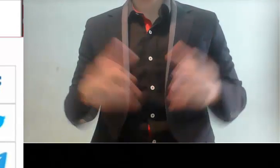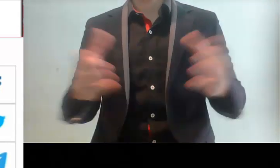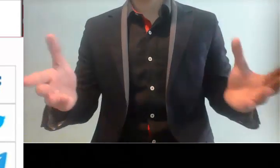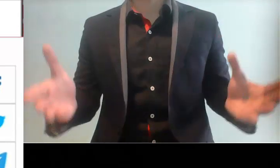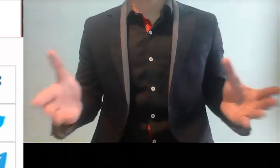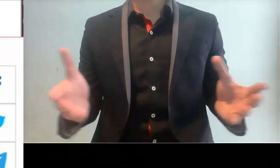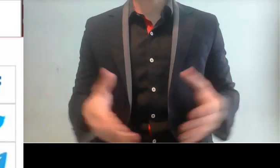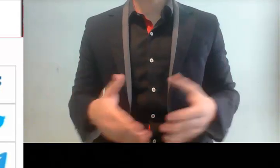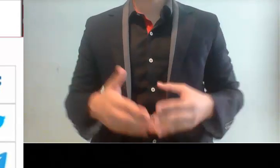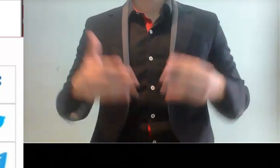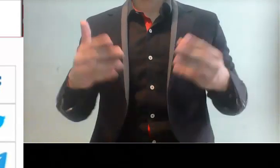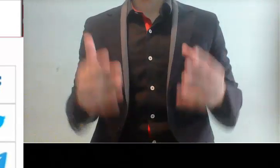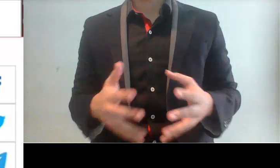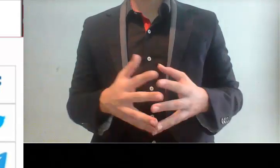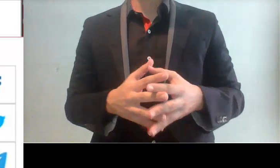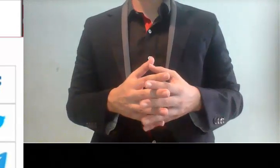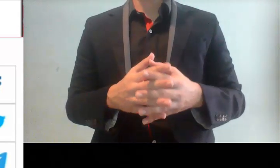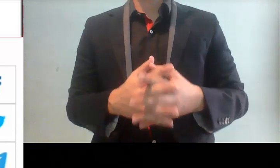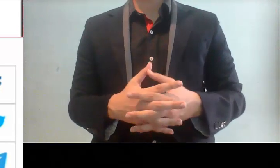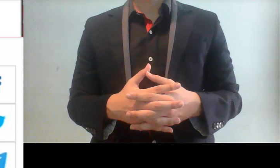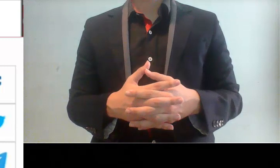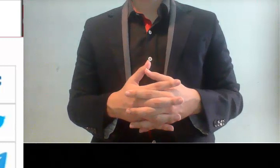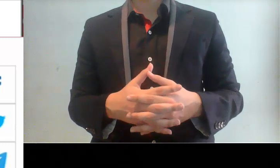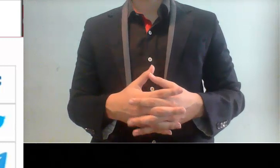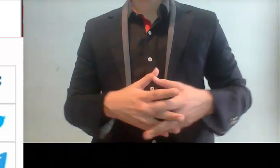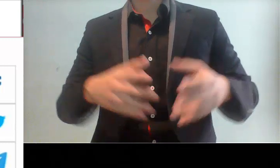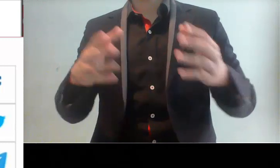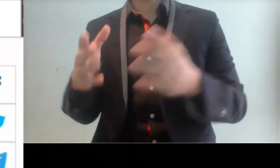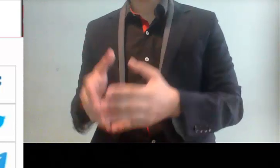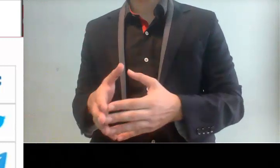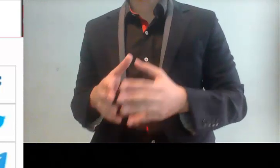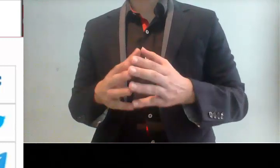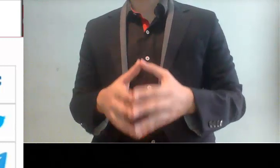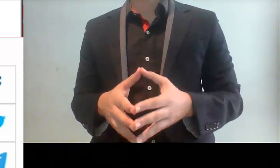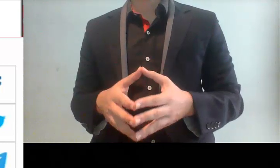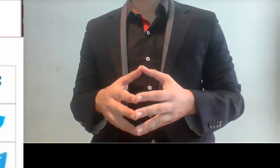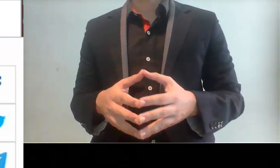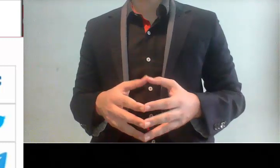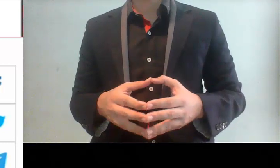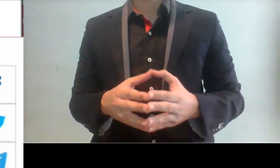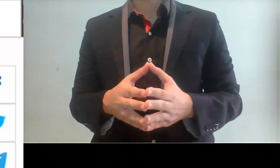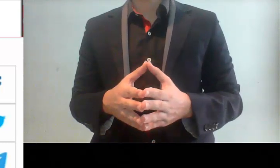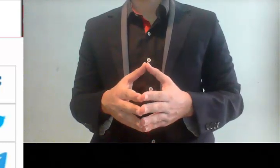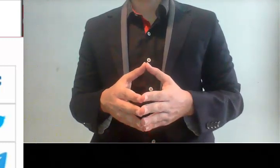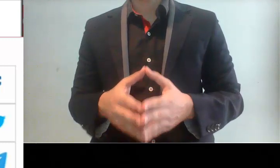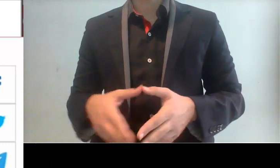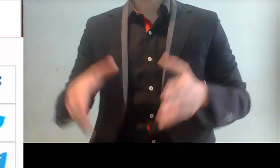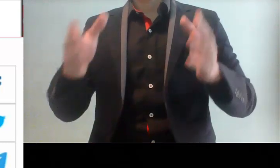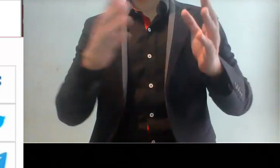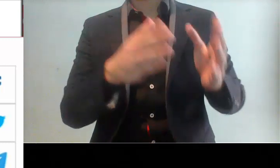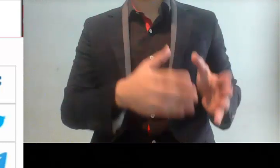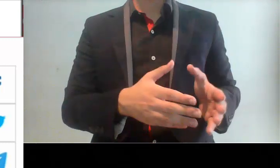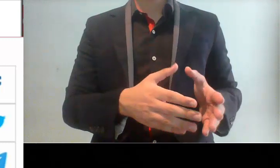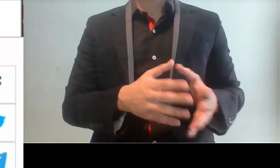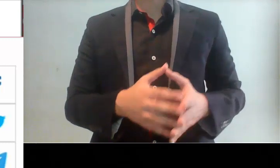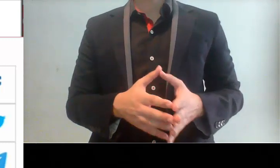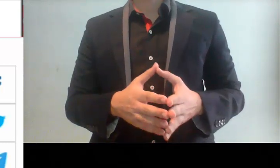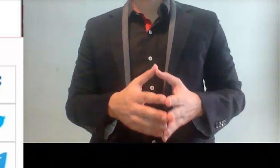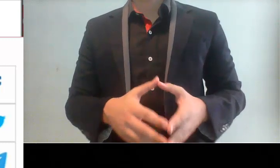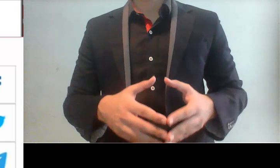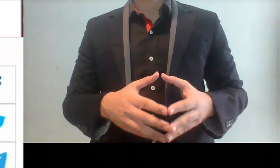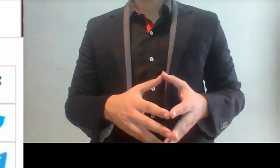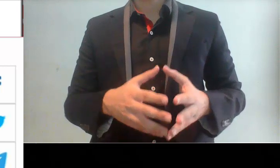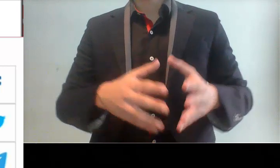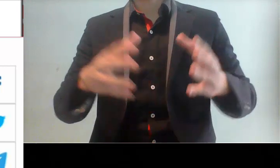todos? Porque muy sencillo, cuando se hacen este tipo de ataques de sembrar código malicioso, esto no se ejecuta en el momento que